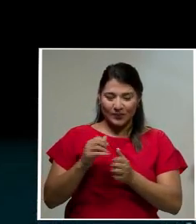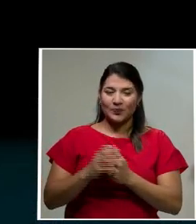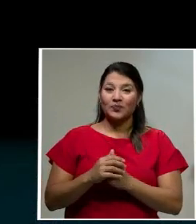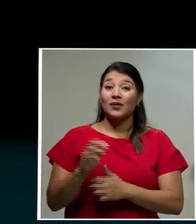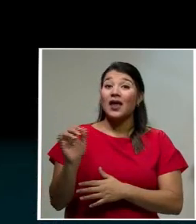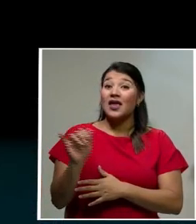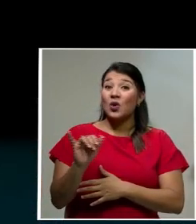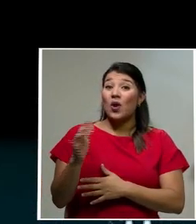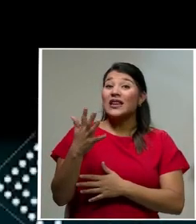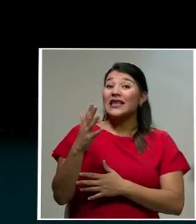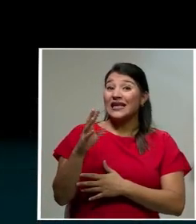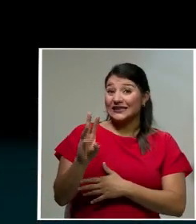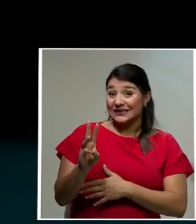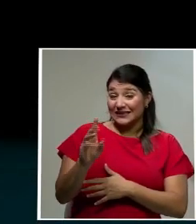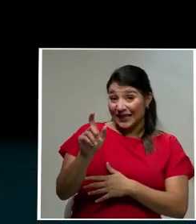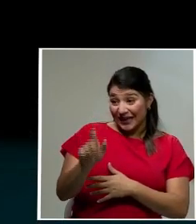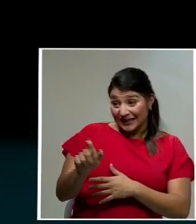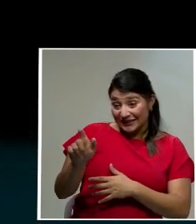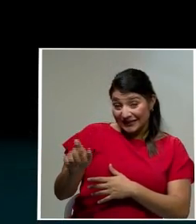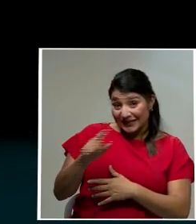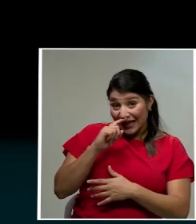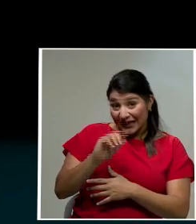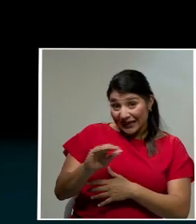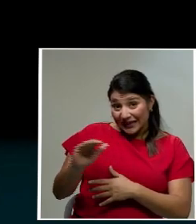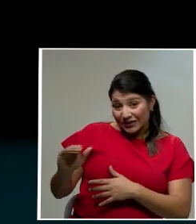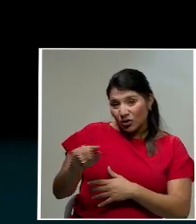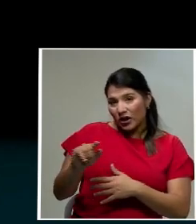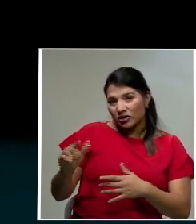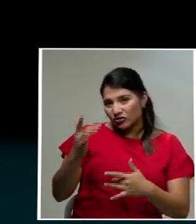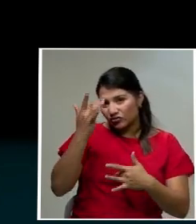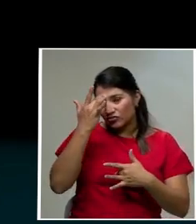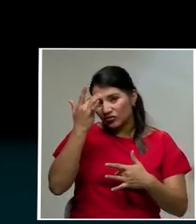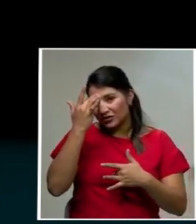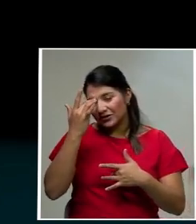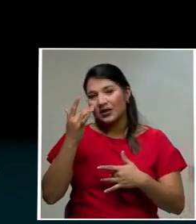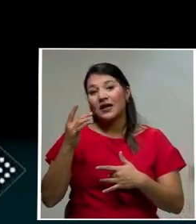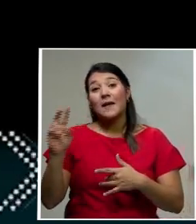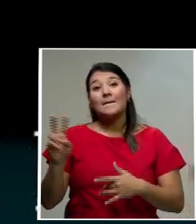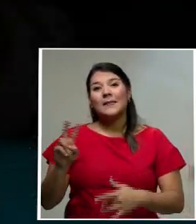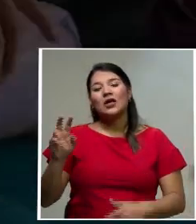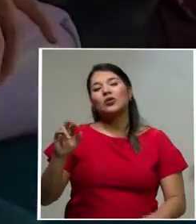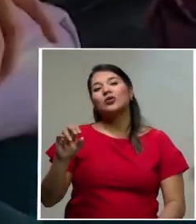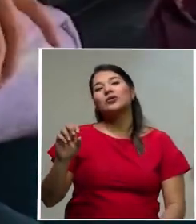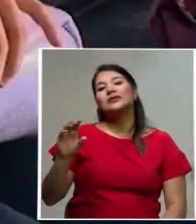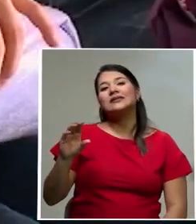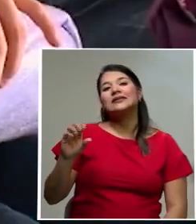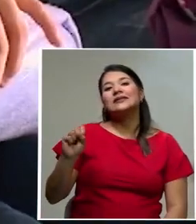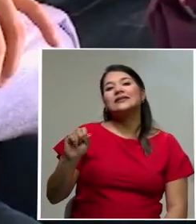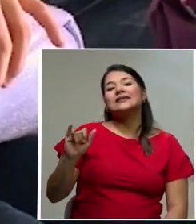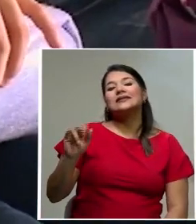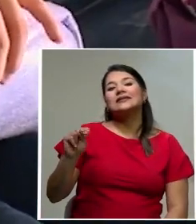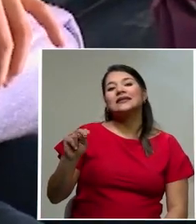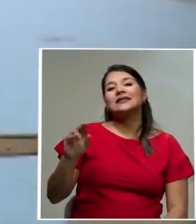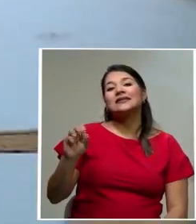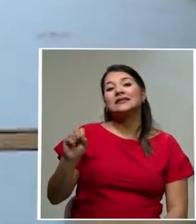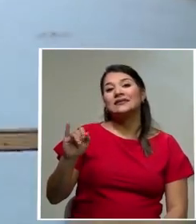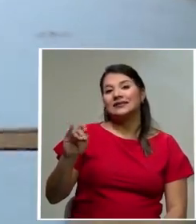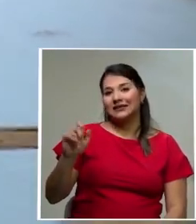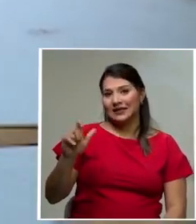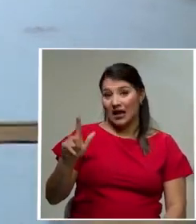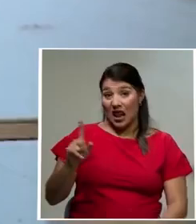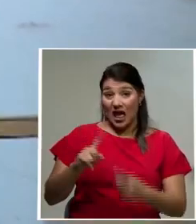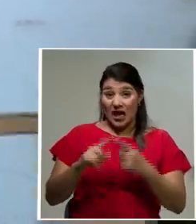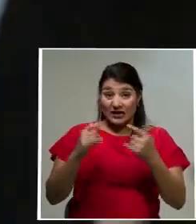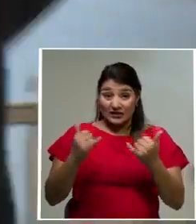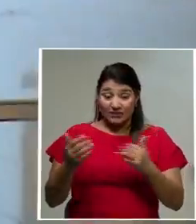Asimismo, 16 de estos niños han sufrido también el síndrome inflamatorio multisistémico. A la fecha, han fallecido 6 niños